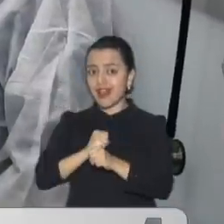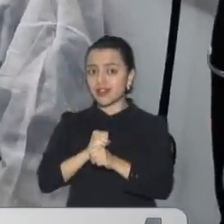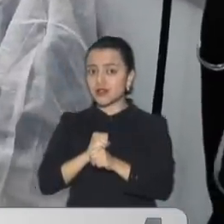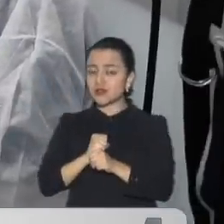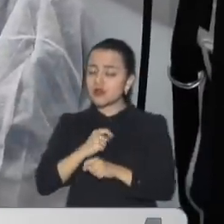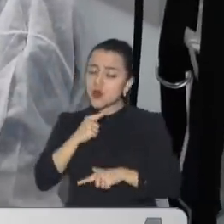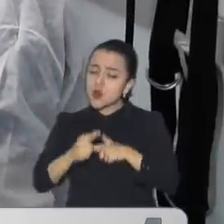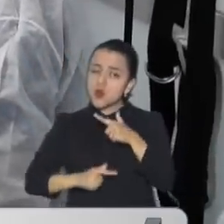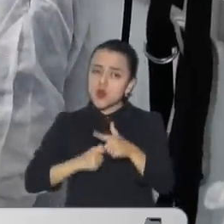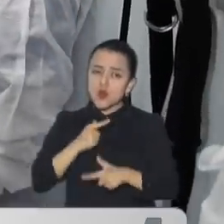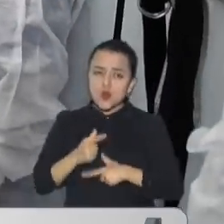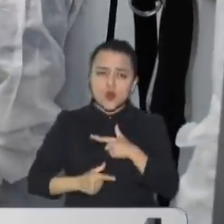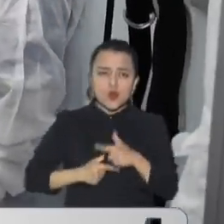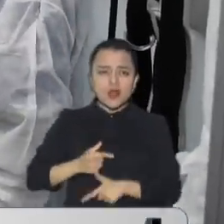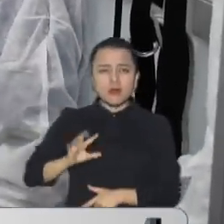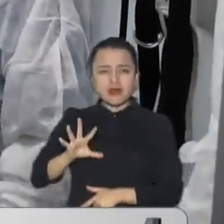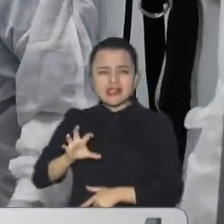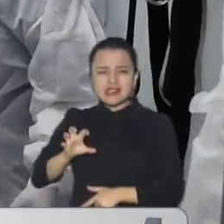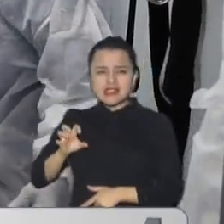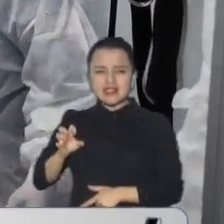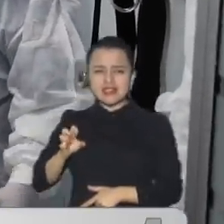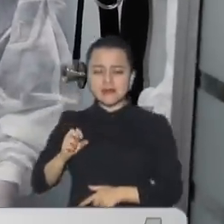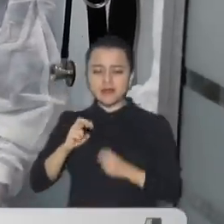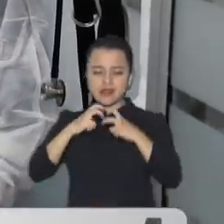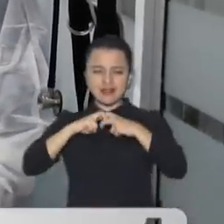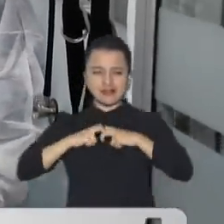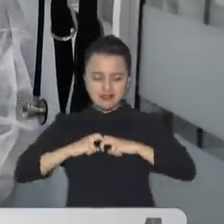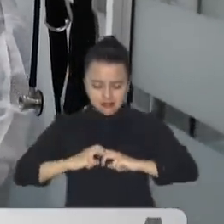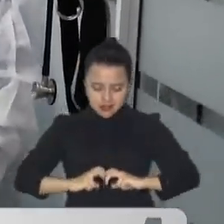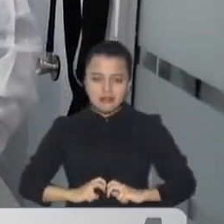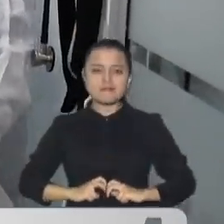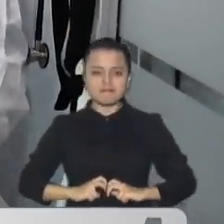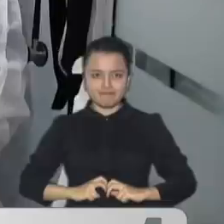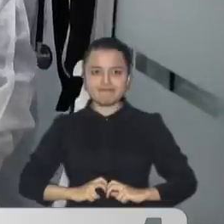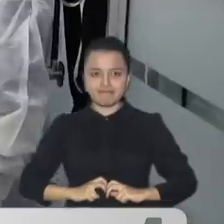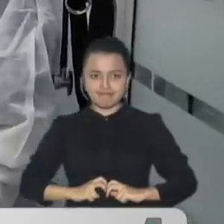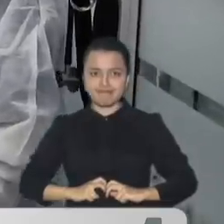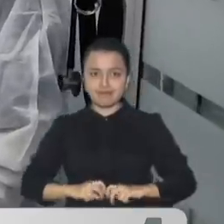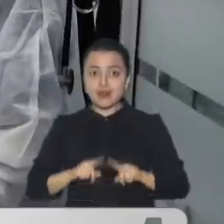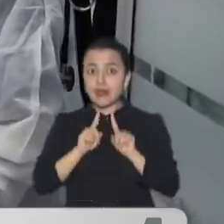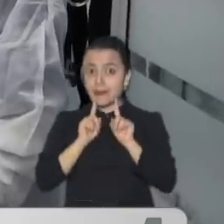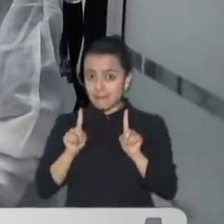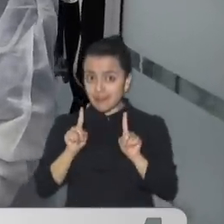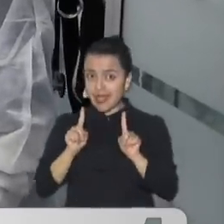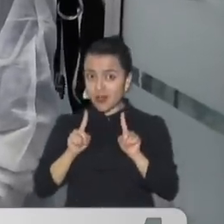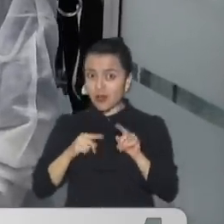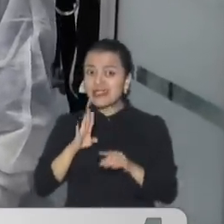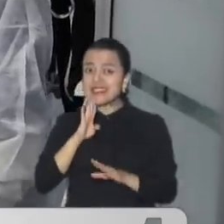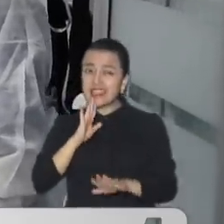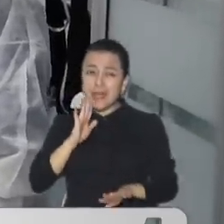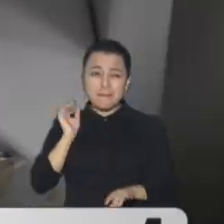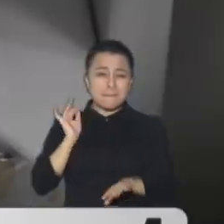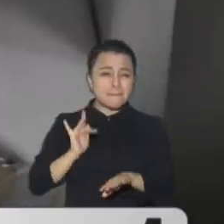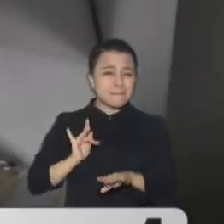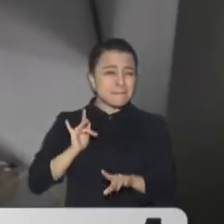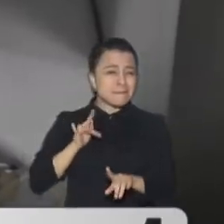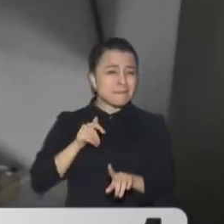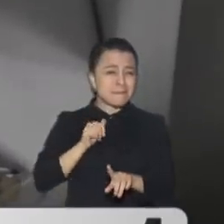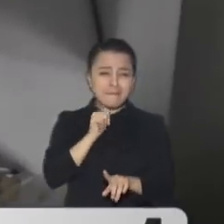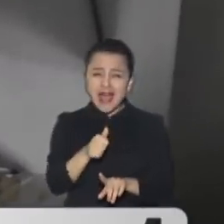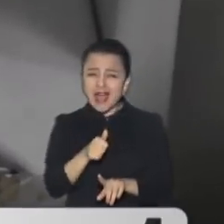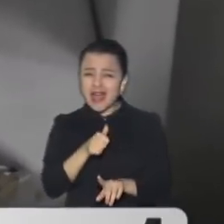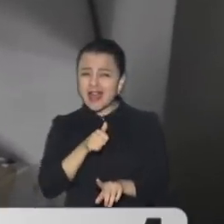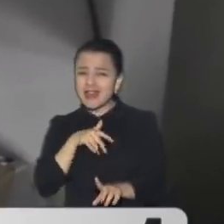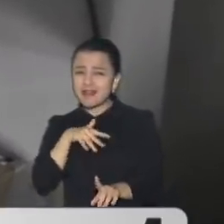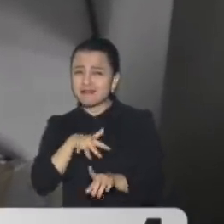cáncer cervical. Según datos, la población o los adultos mayores son los que tienen una tasa más alta de morir